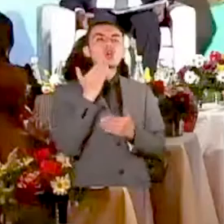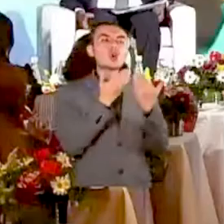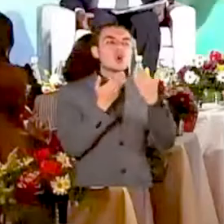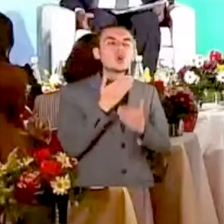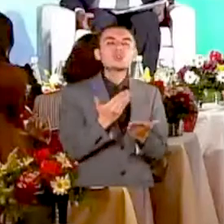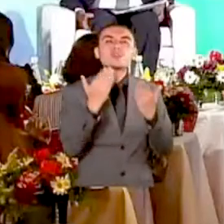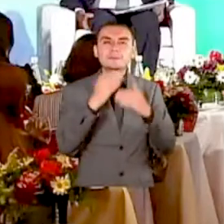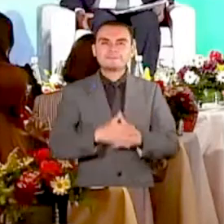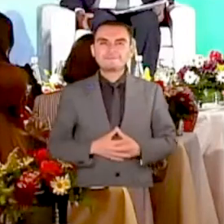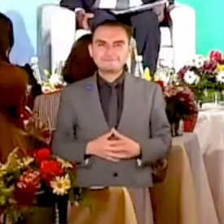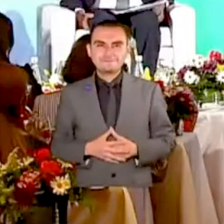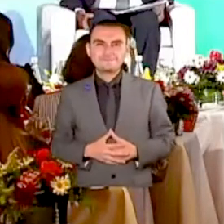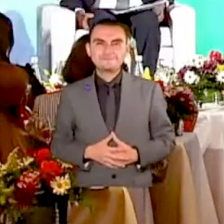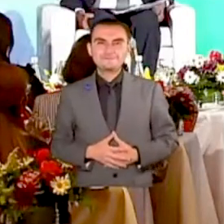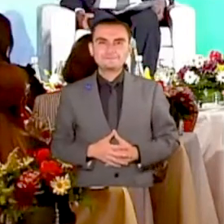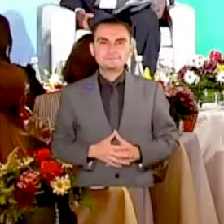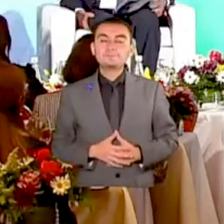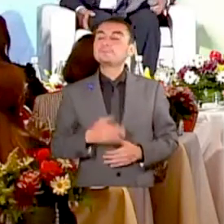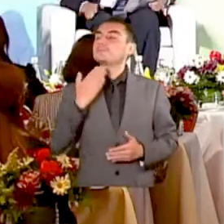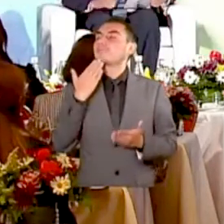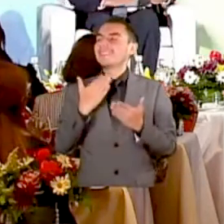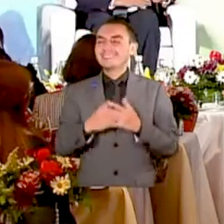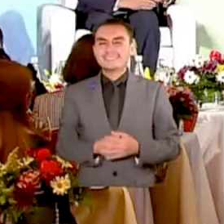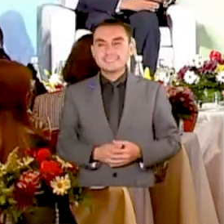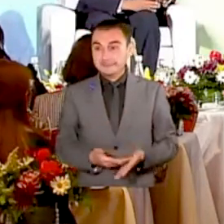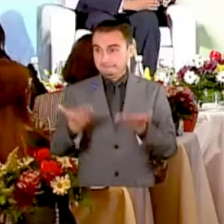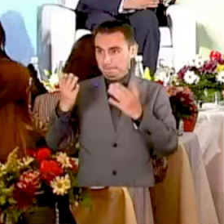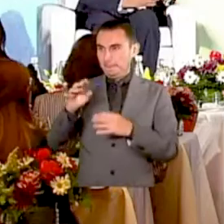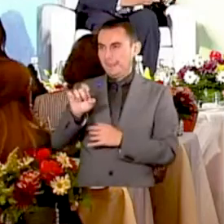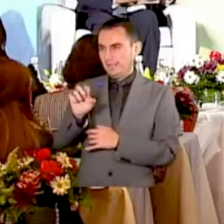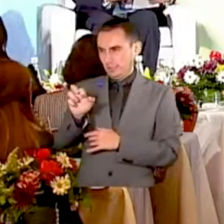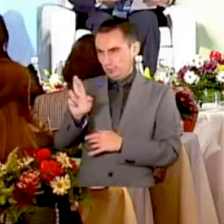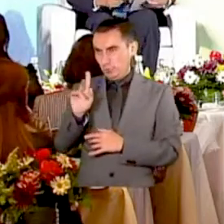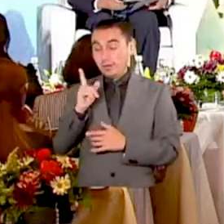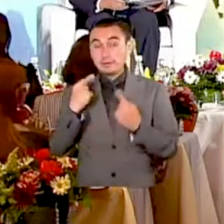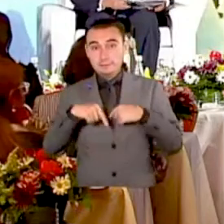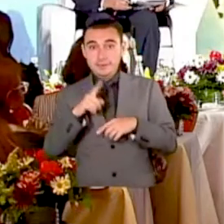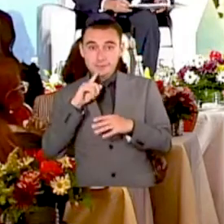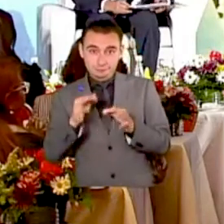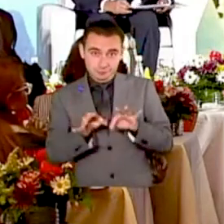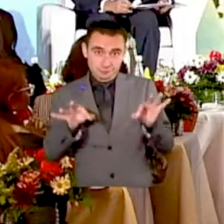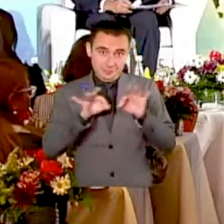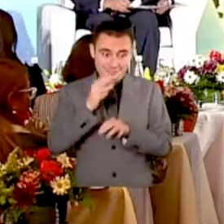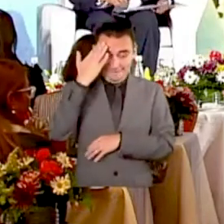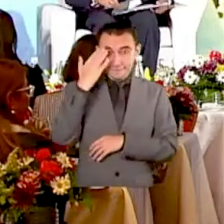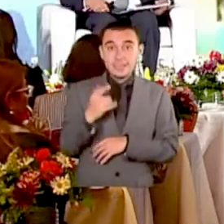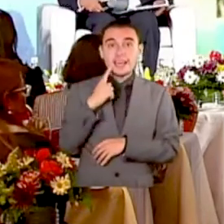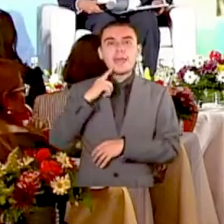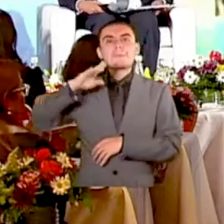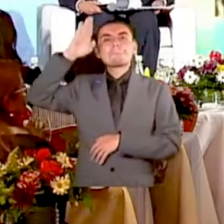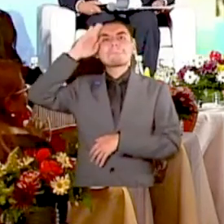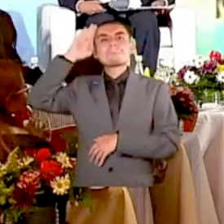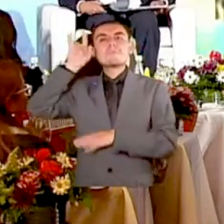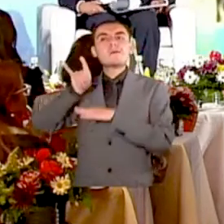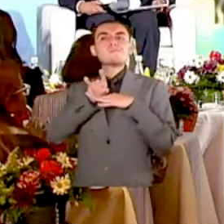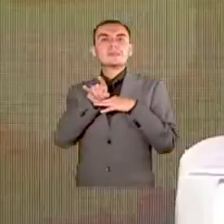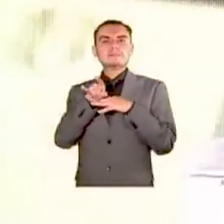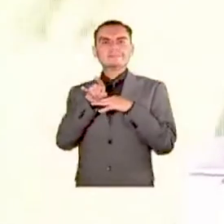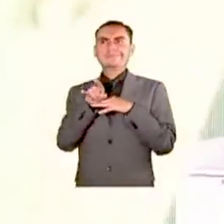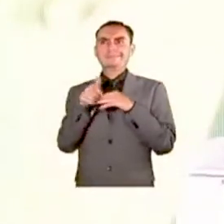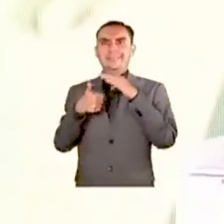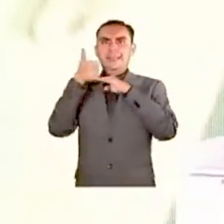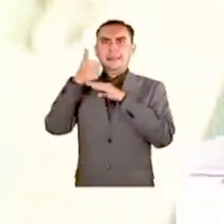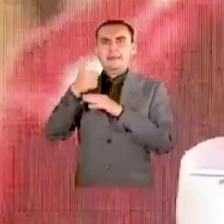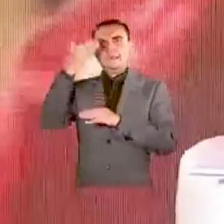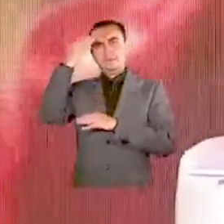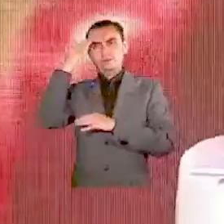en estas investigaciones. Sí. Gracias, Javier. Sí, yo debo agradecer al señor Inspector General de la Policía, porque con él y